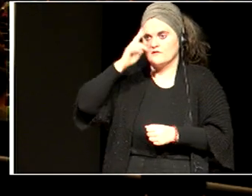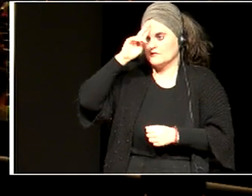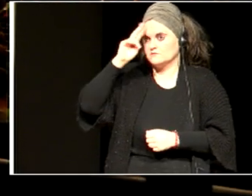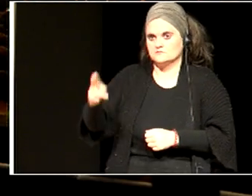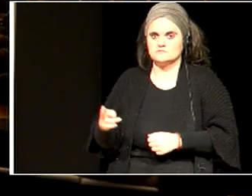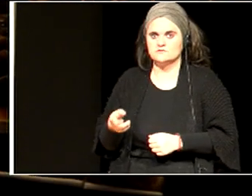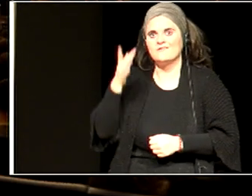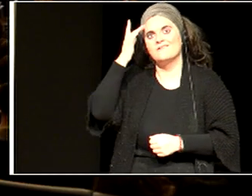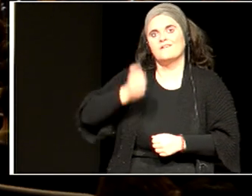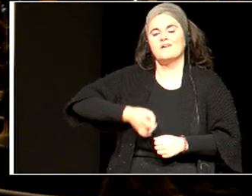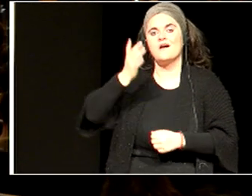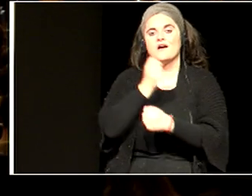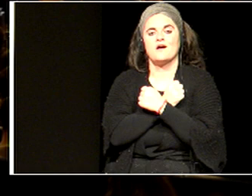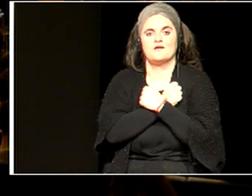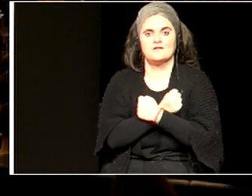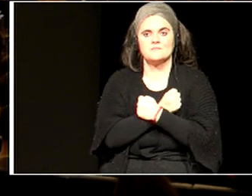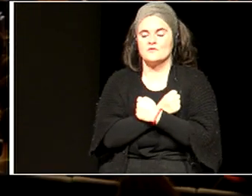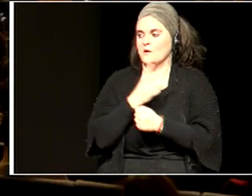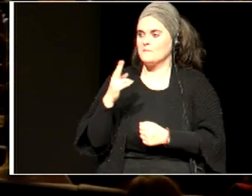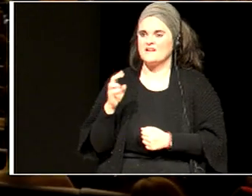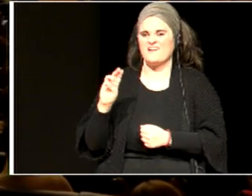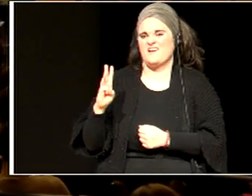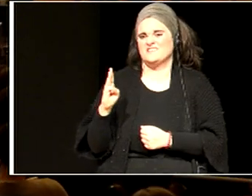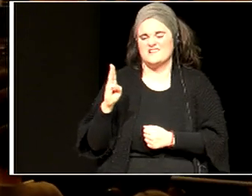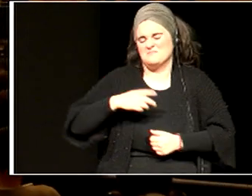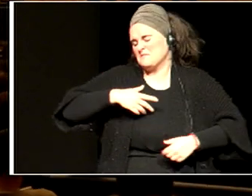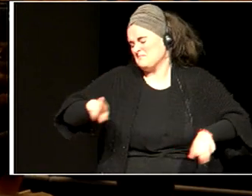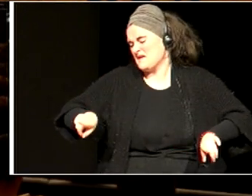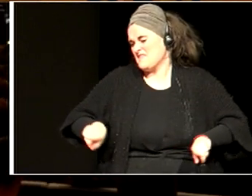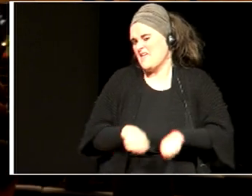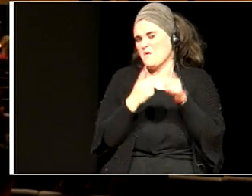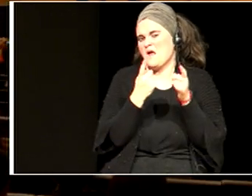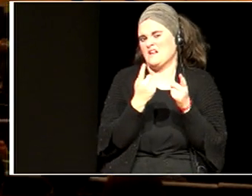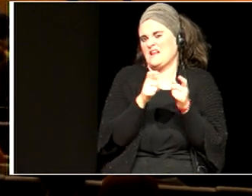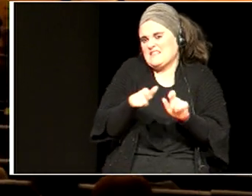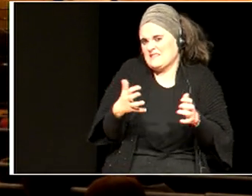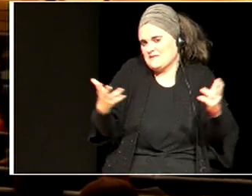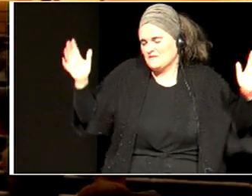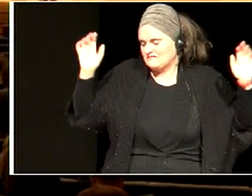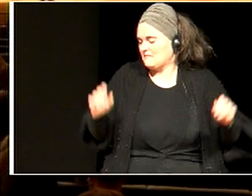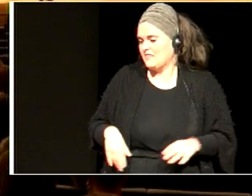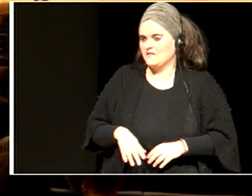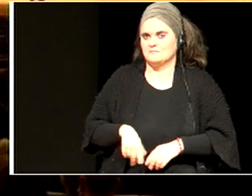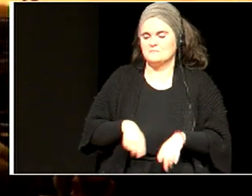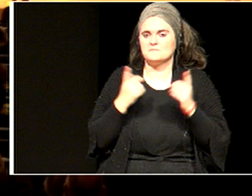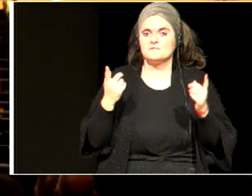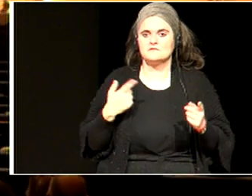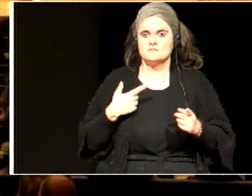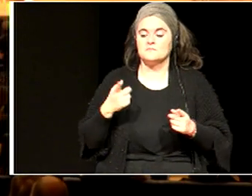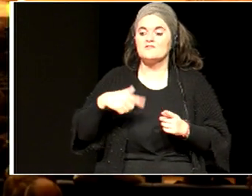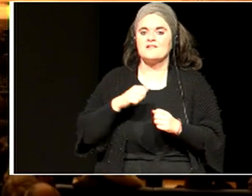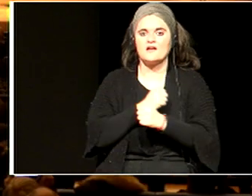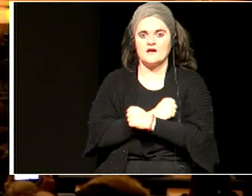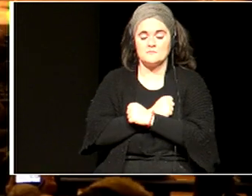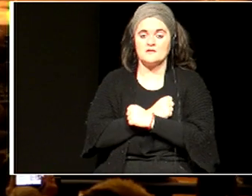del amor en el que las parejas los trillos lo igual cuanta gente se ame de